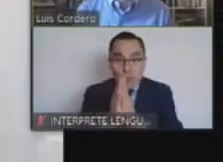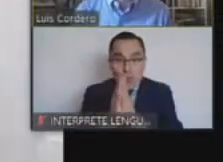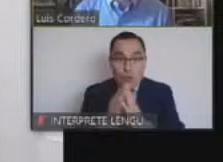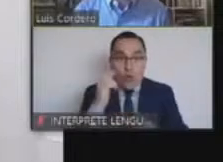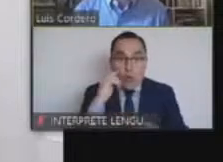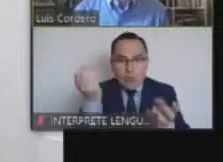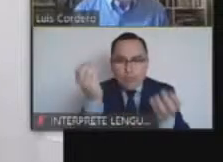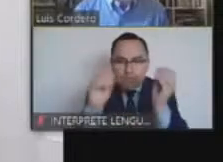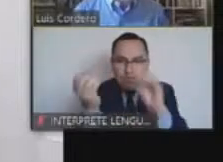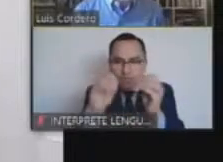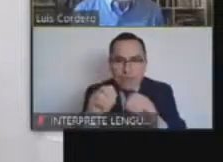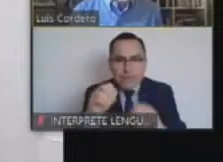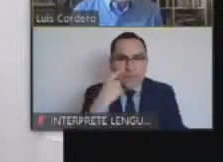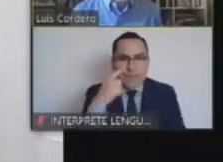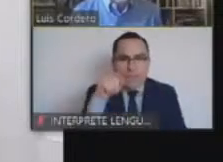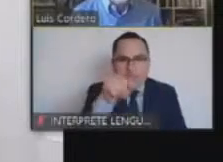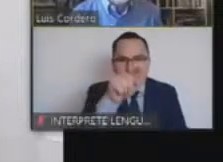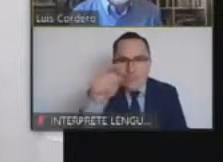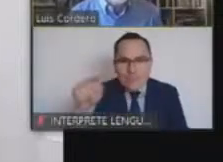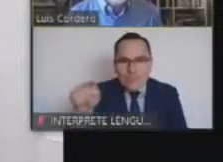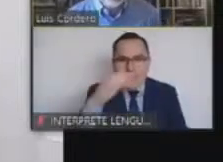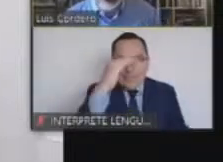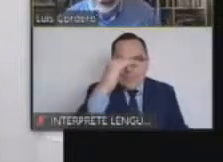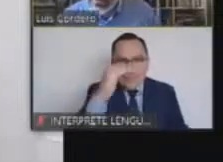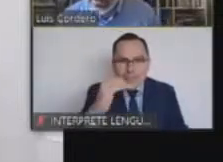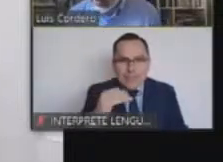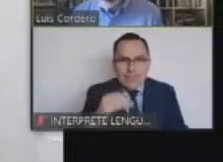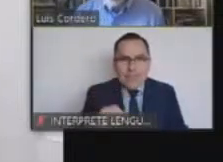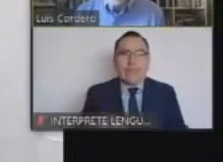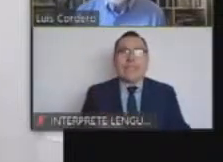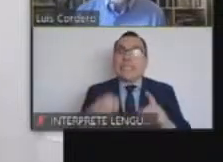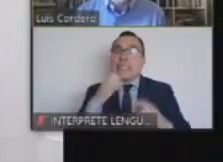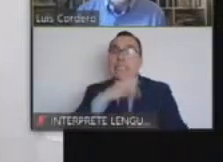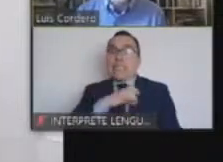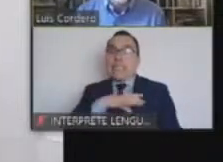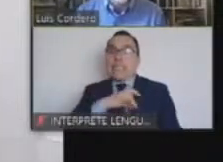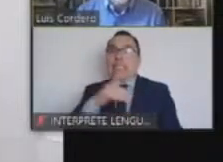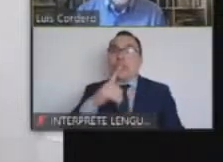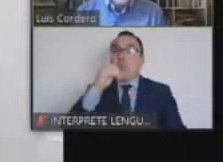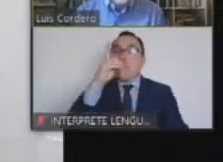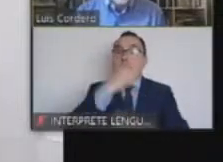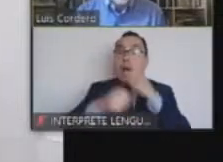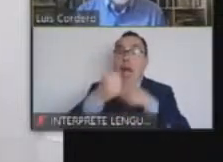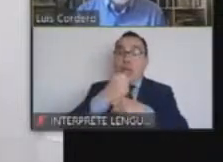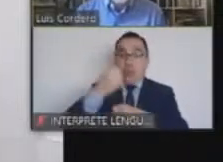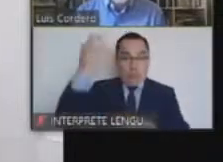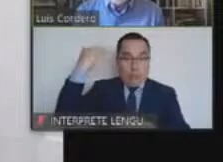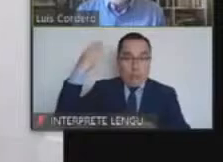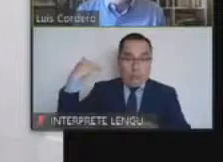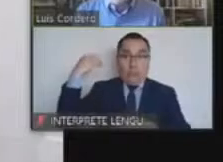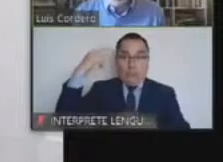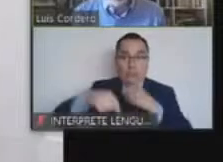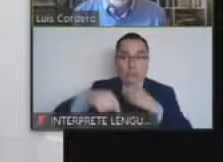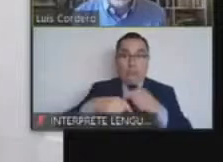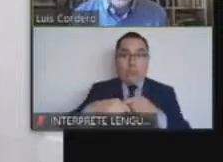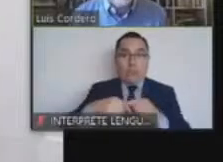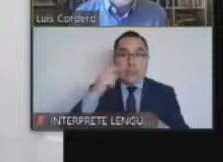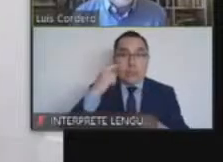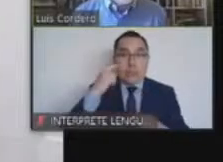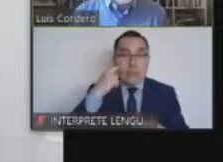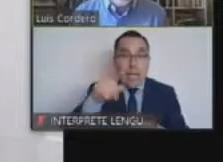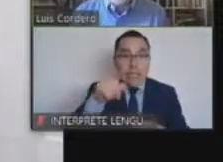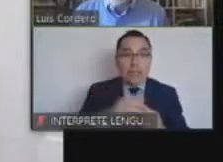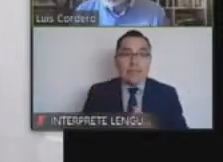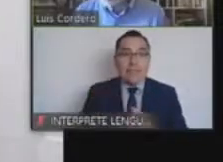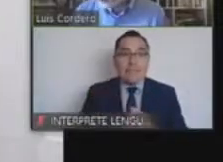datos que están vinculados al estudio anual que realiza el World Justice Project,